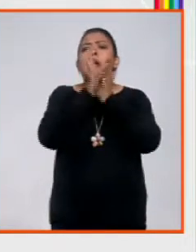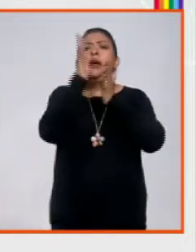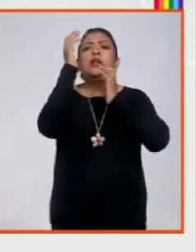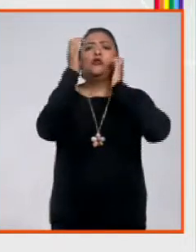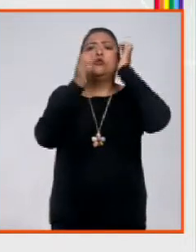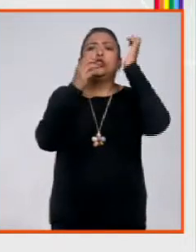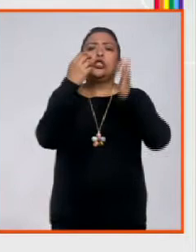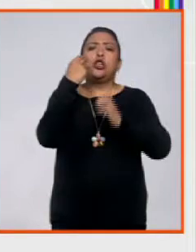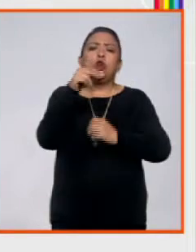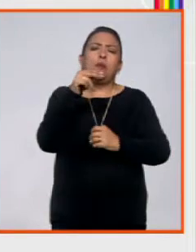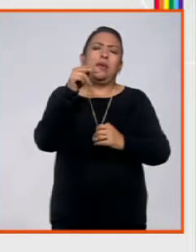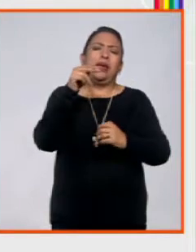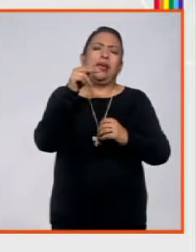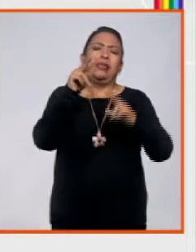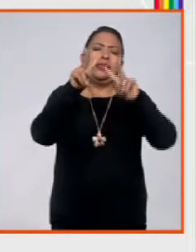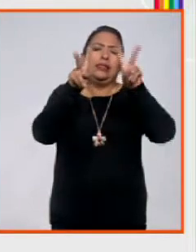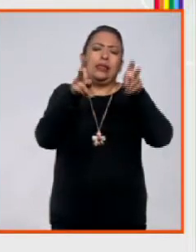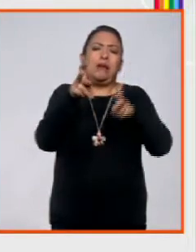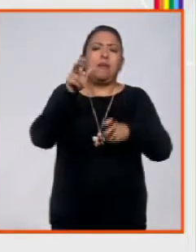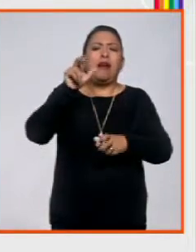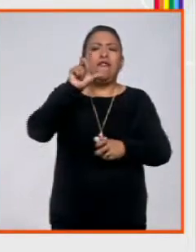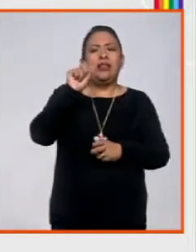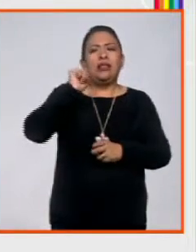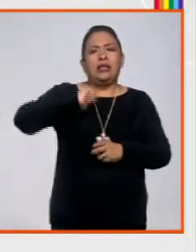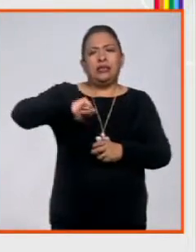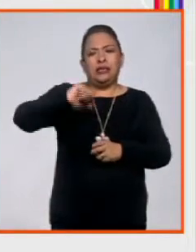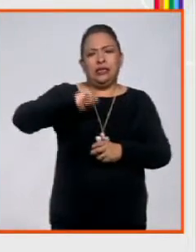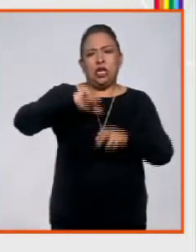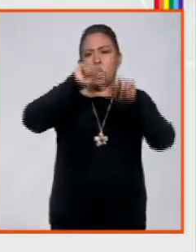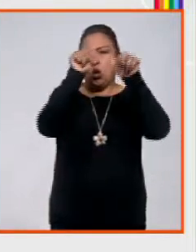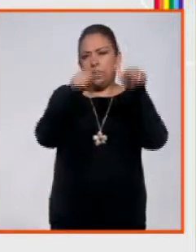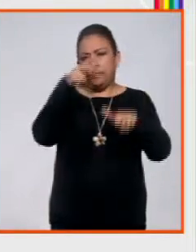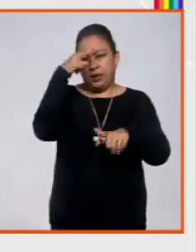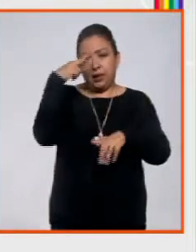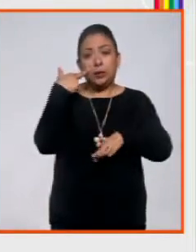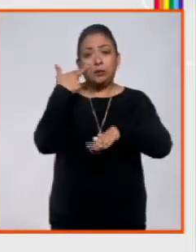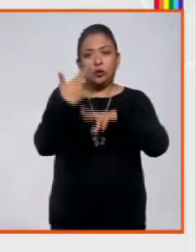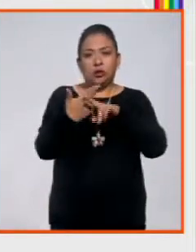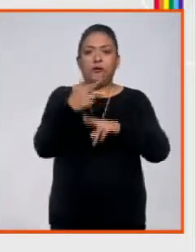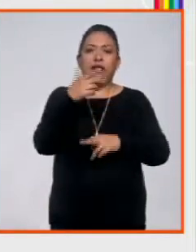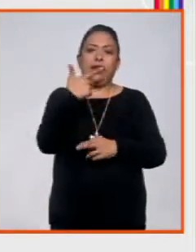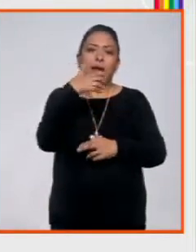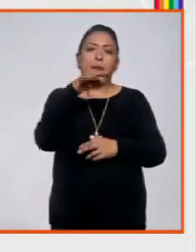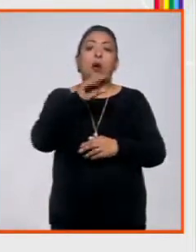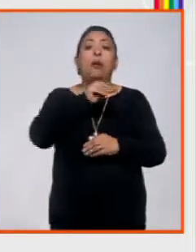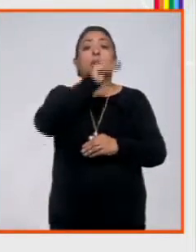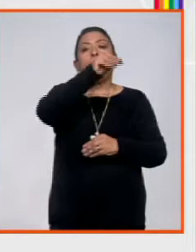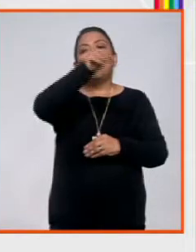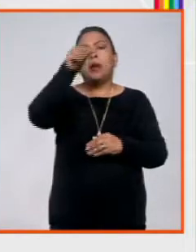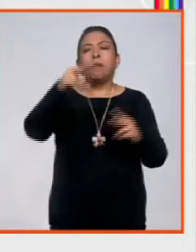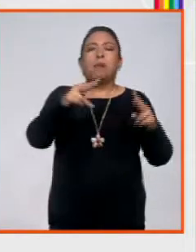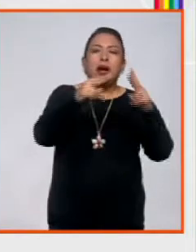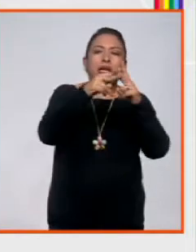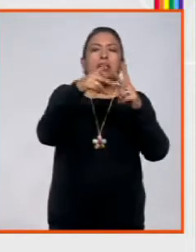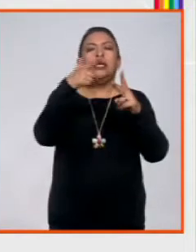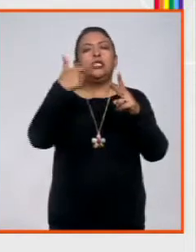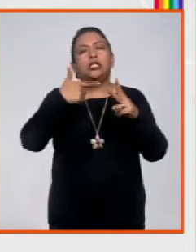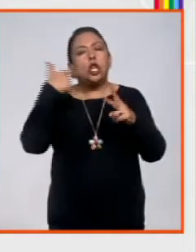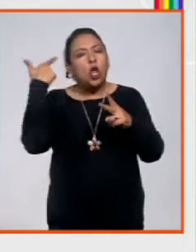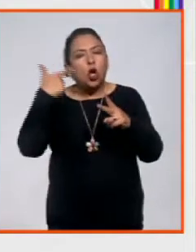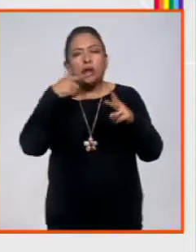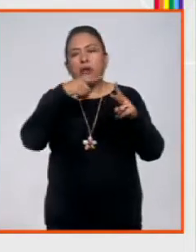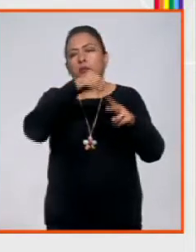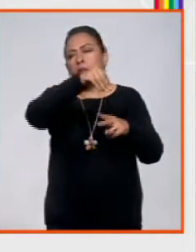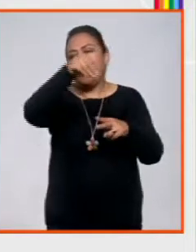exposición llevada 20 siglos de arte mexicano curada por fernando gamboa y que habría de estar presente en parís luego en londres y en las versiones europeas